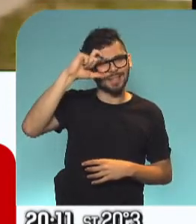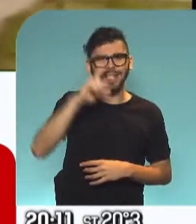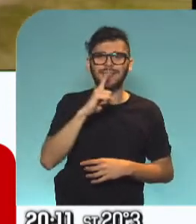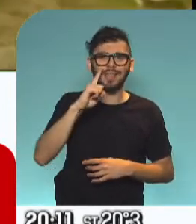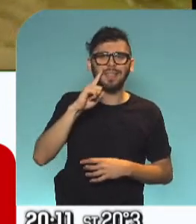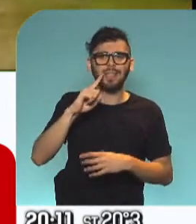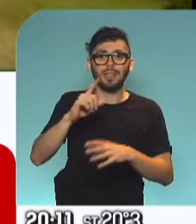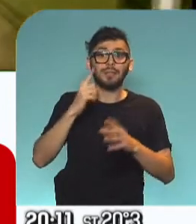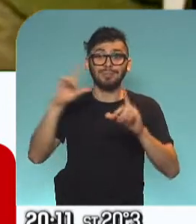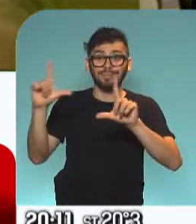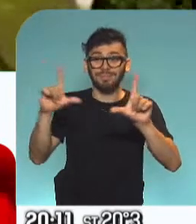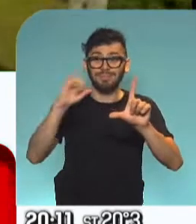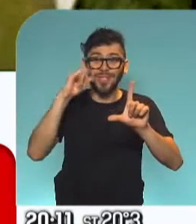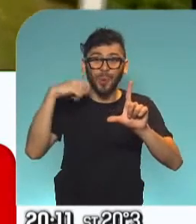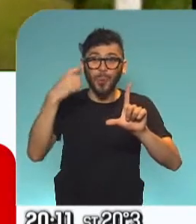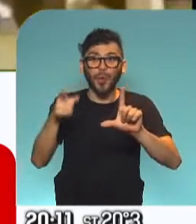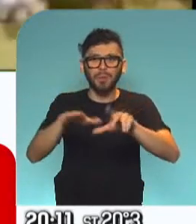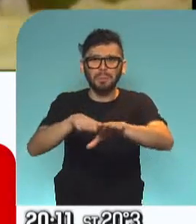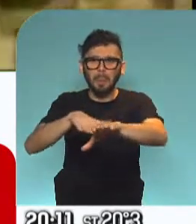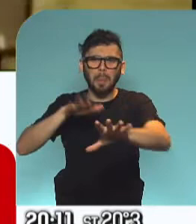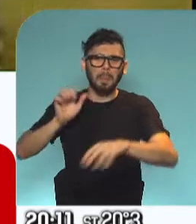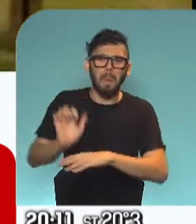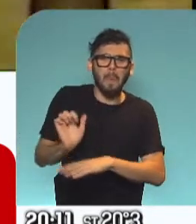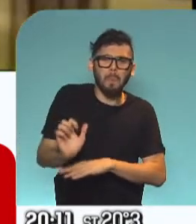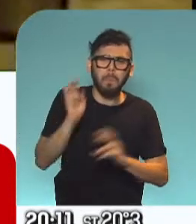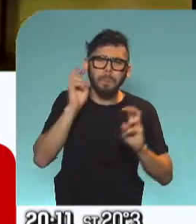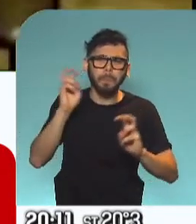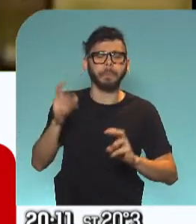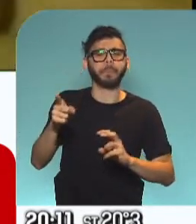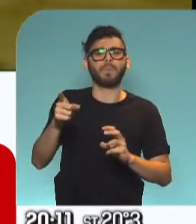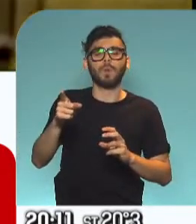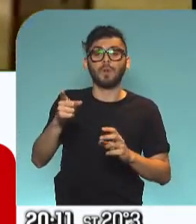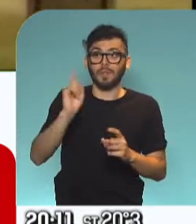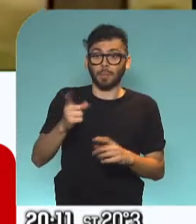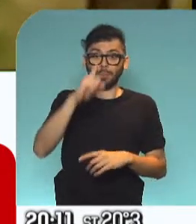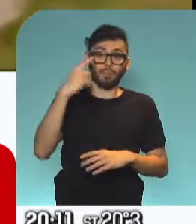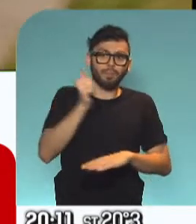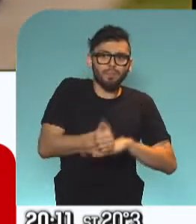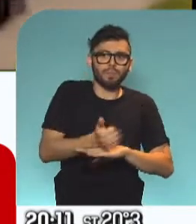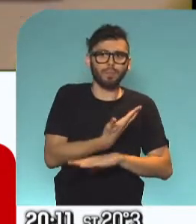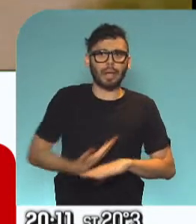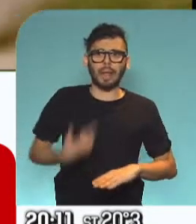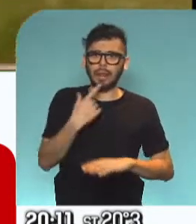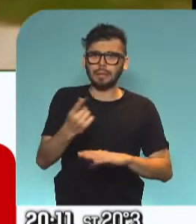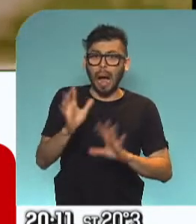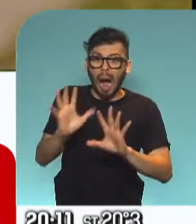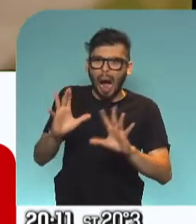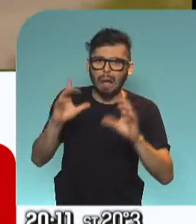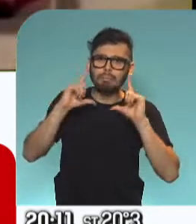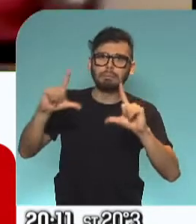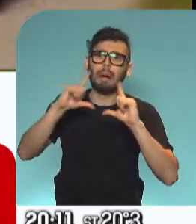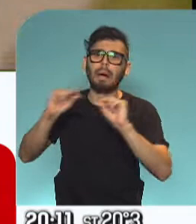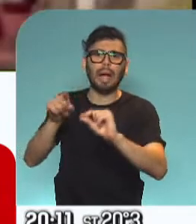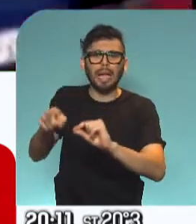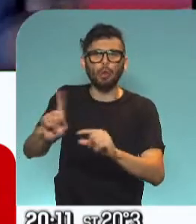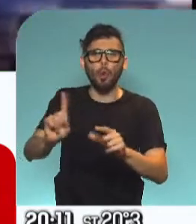presión de cara a lo que va a pasar el martes. Y allí, muy contundente, tenemos al presidente diciendo: los escraches no son la democracia, son